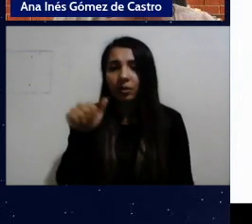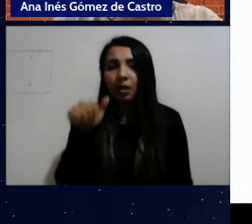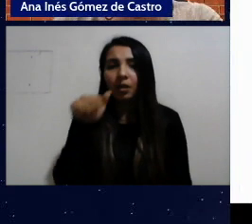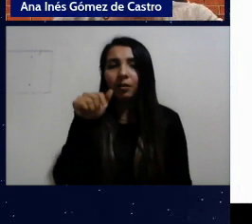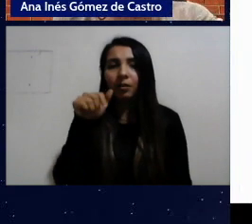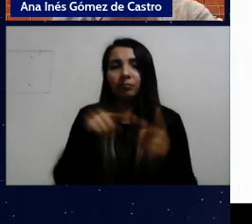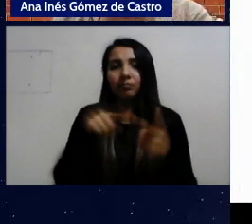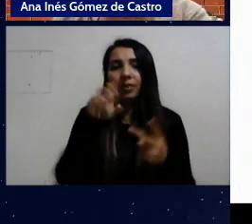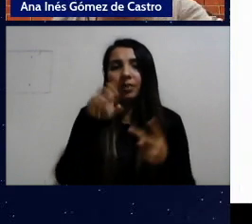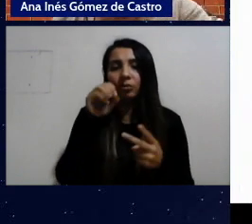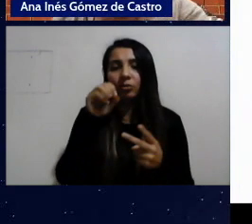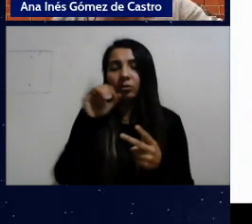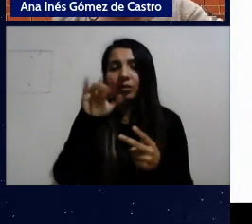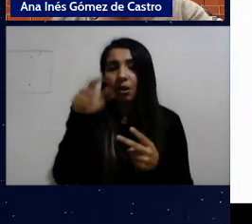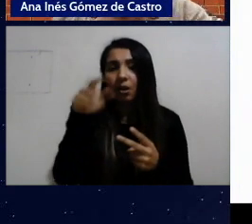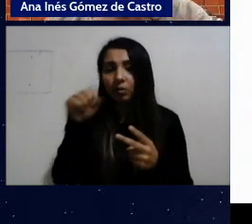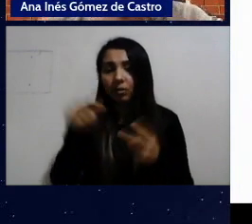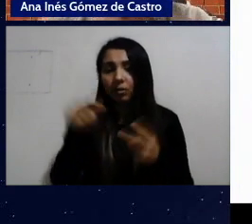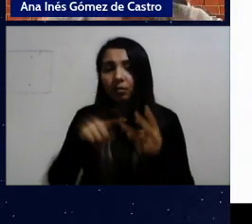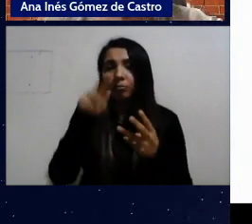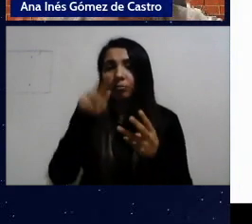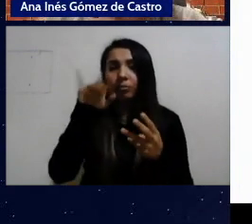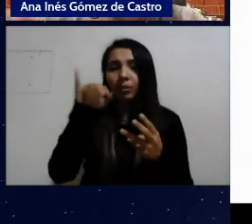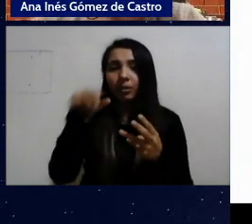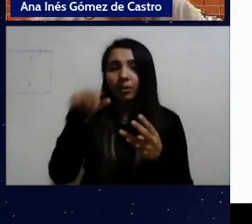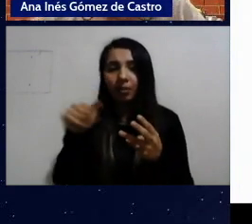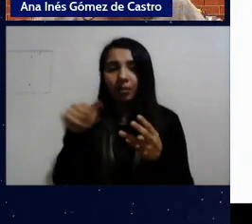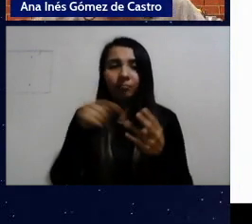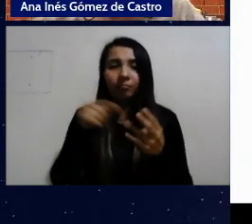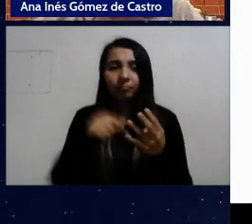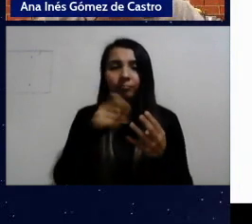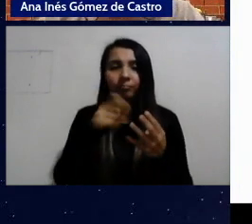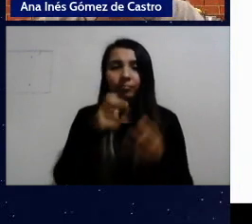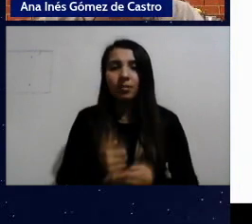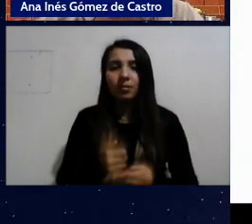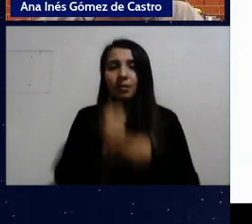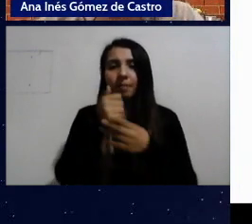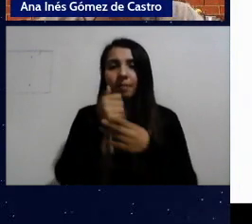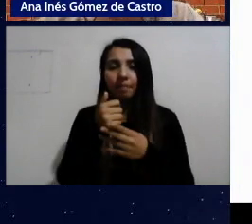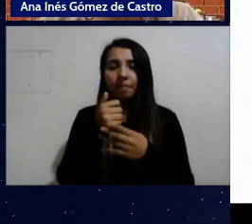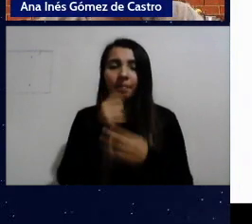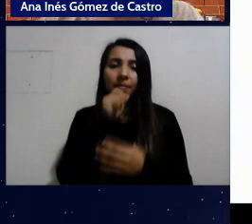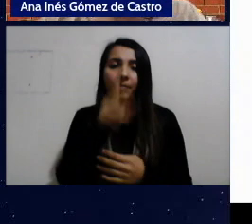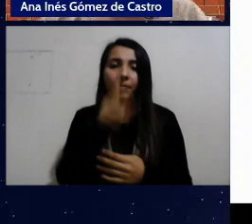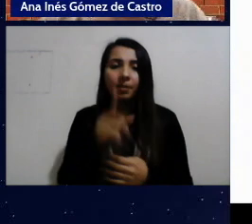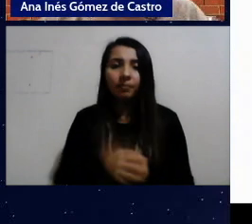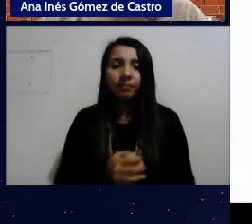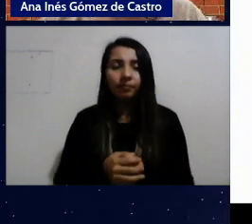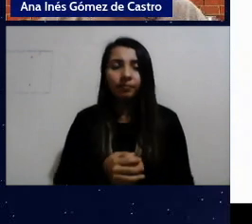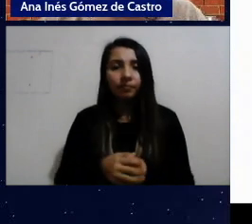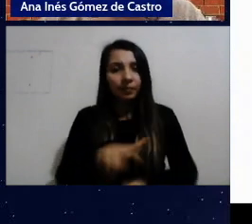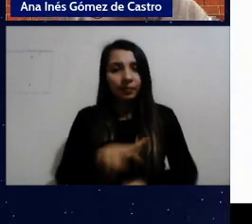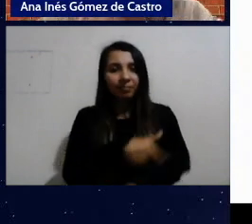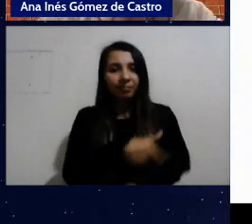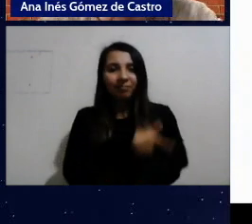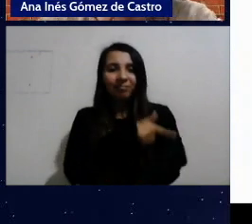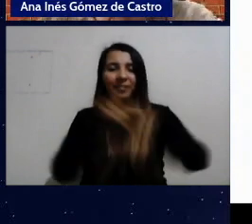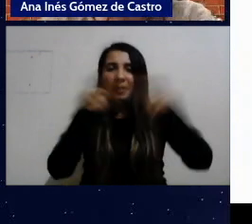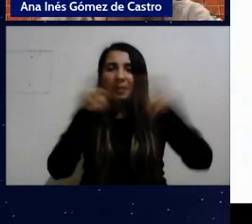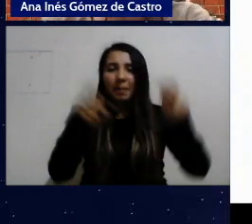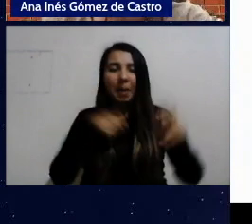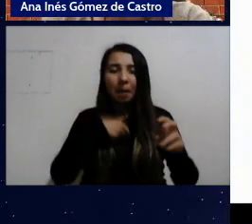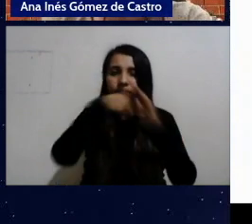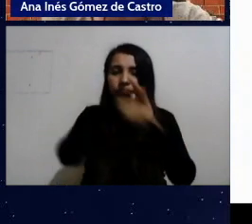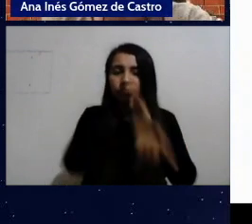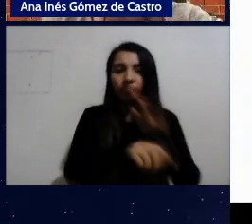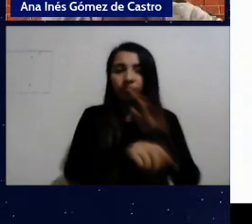desoxirribosa y la pirina y la purina a partir del fotoprocesado también de estos hielos. El tema es muy extenso,